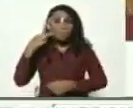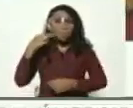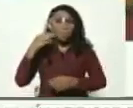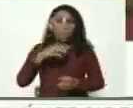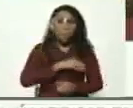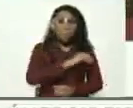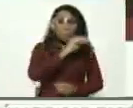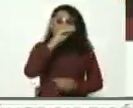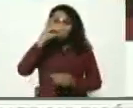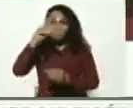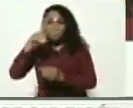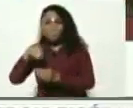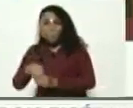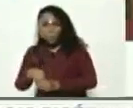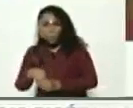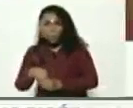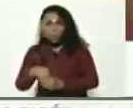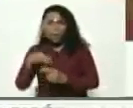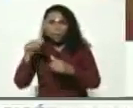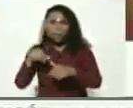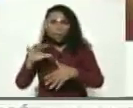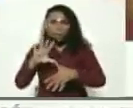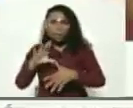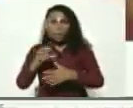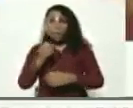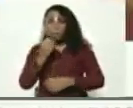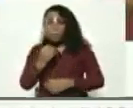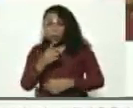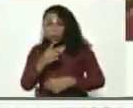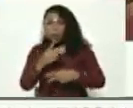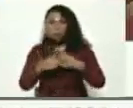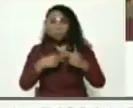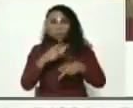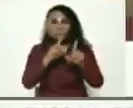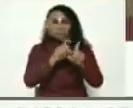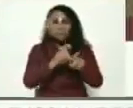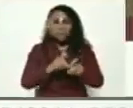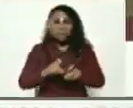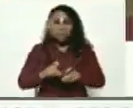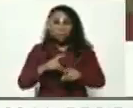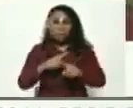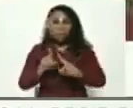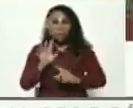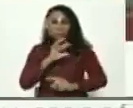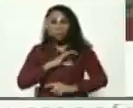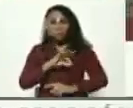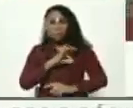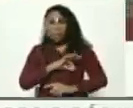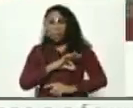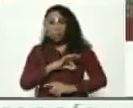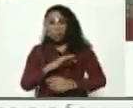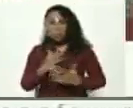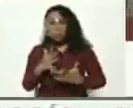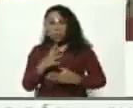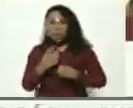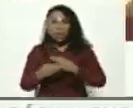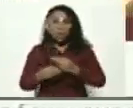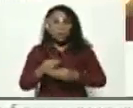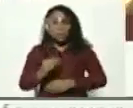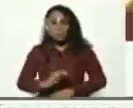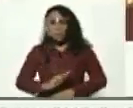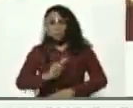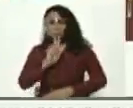al continente dio buenos resultados en la producción agrícola, pero en la sociedad causó un